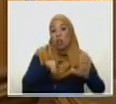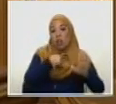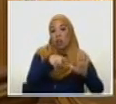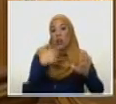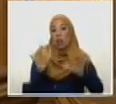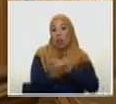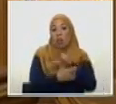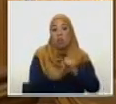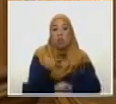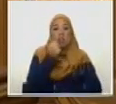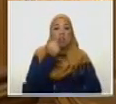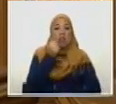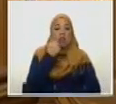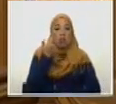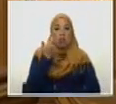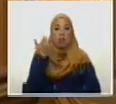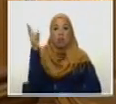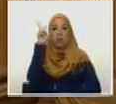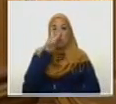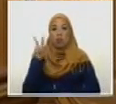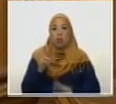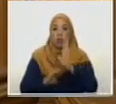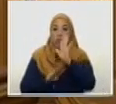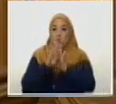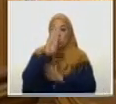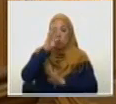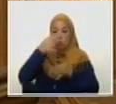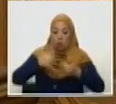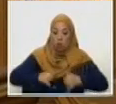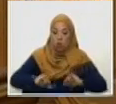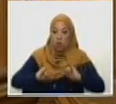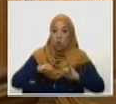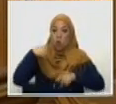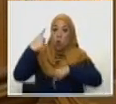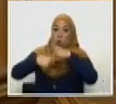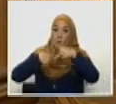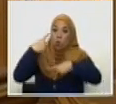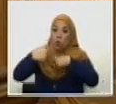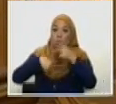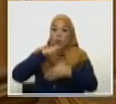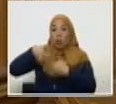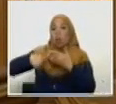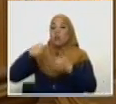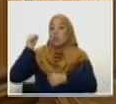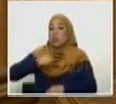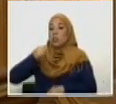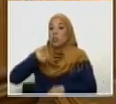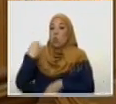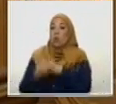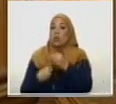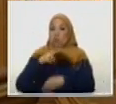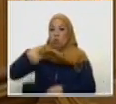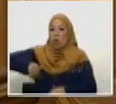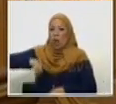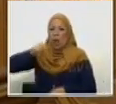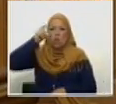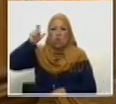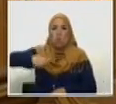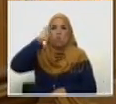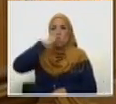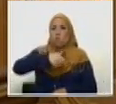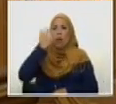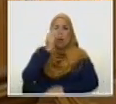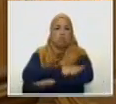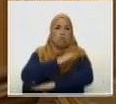en defensa de este suelo, para las generaciones venideras, así lo vamos a hacer, camaradas y compatriotas. Tenemos un pueblo